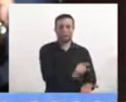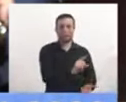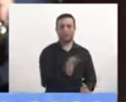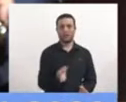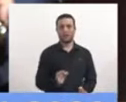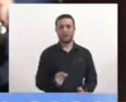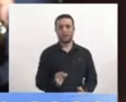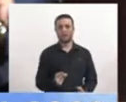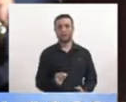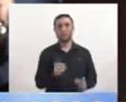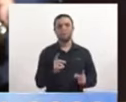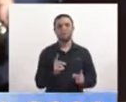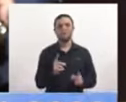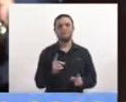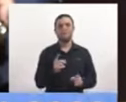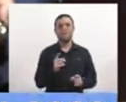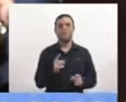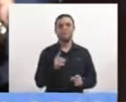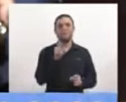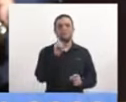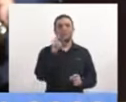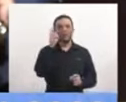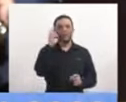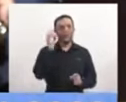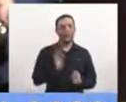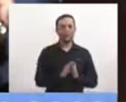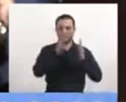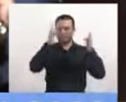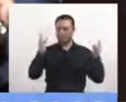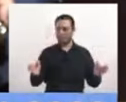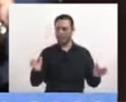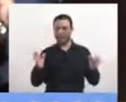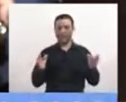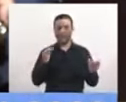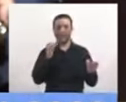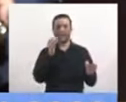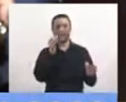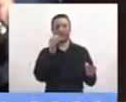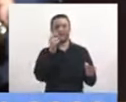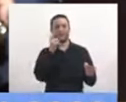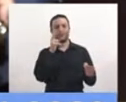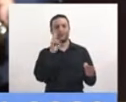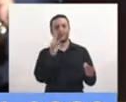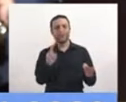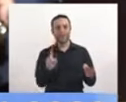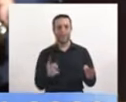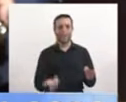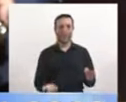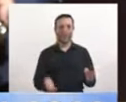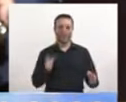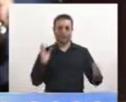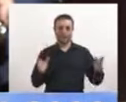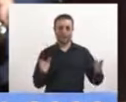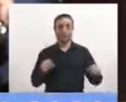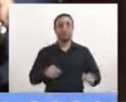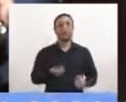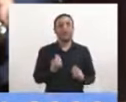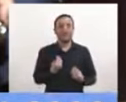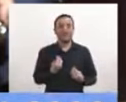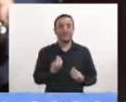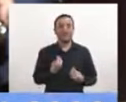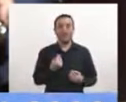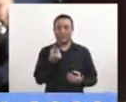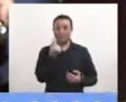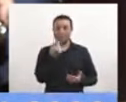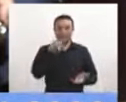educación, y no le pasaron los recursos correspondientes. ¿Sí? A pesar de que eso sí está automatizado, igual